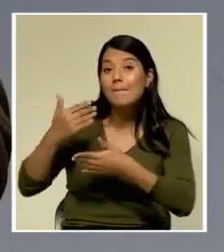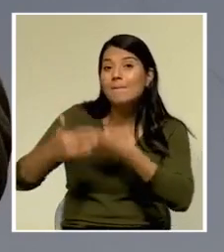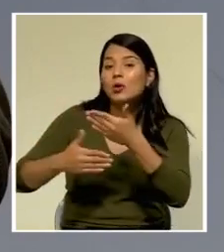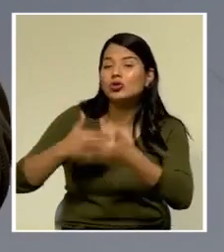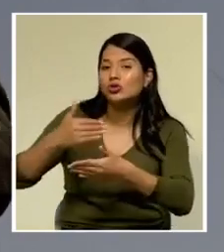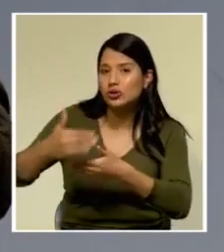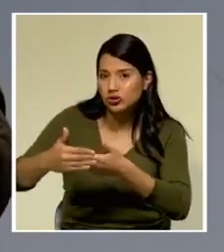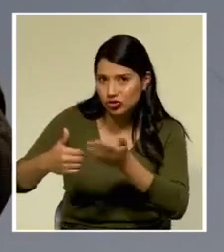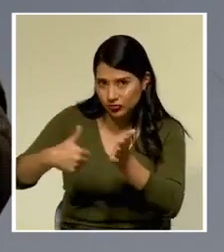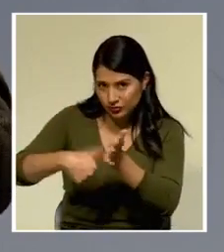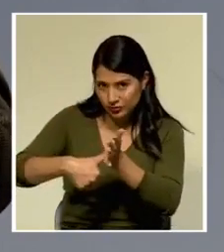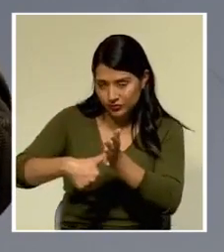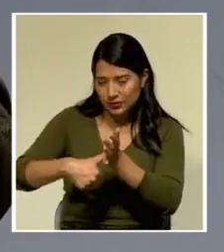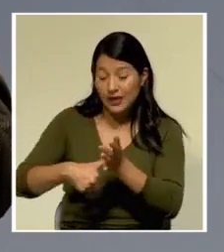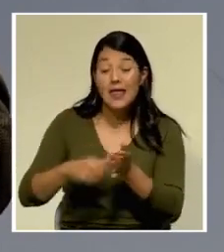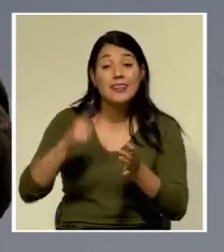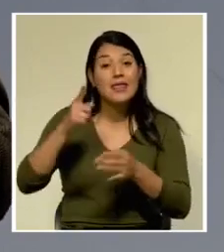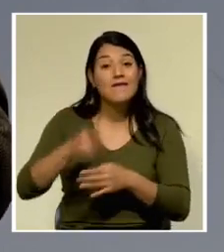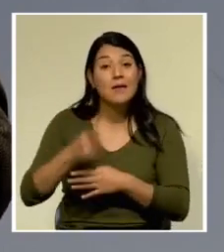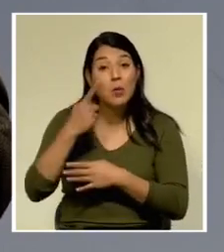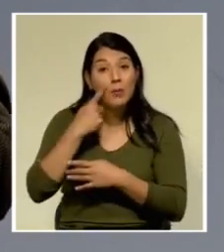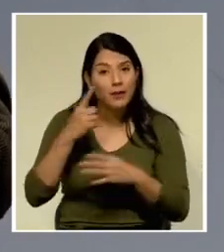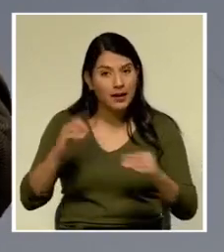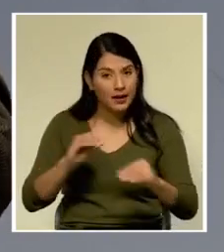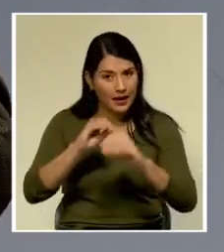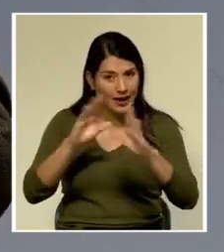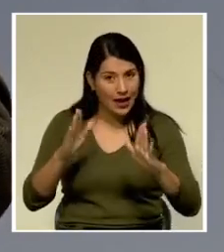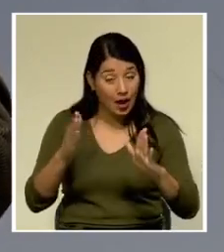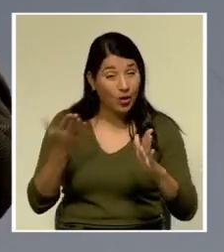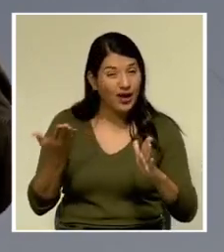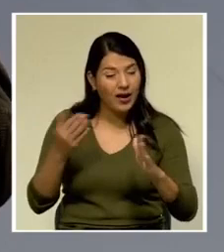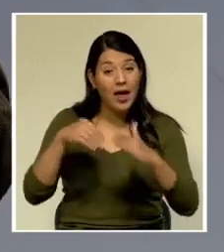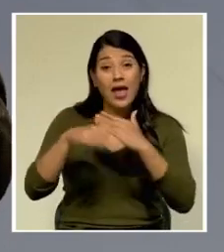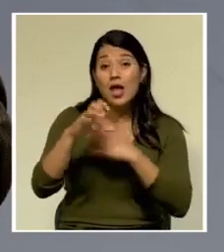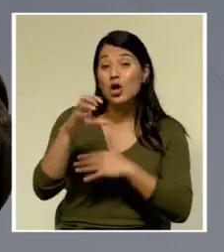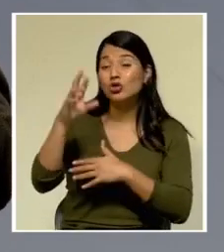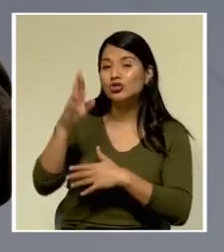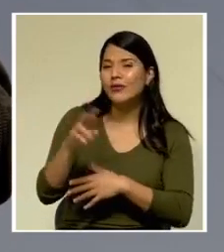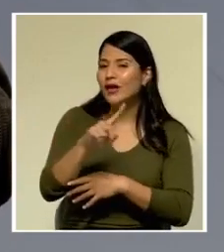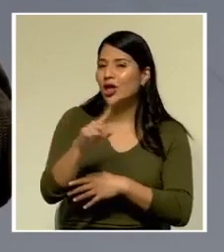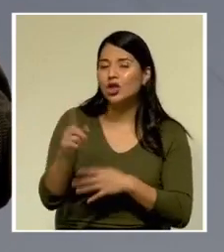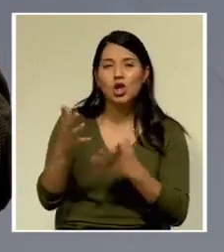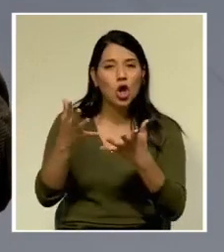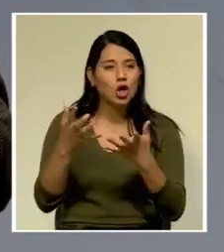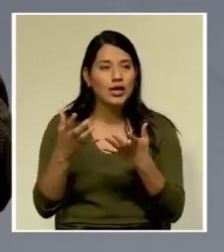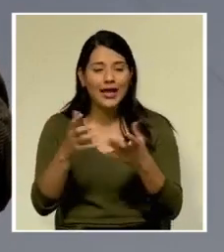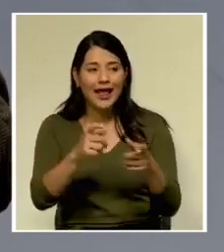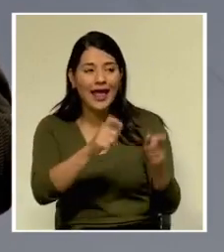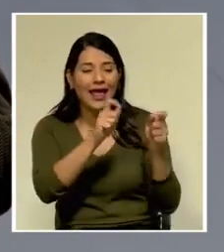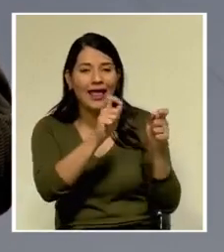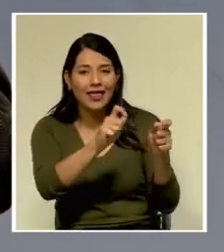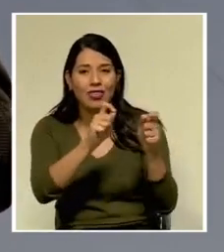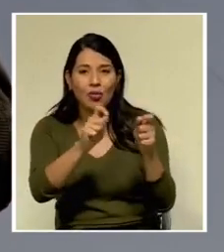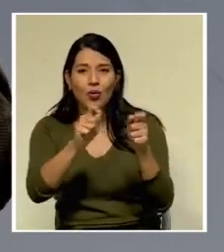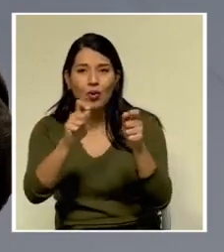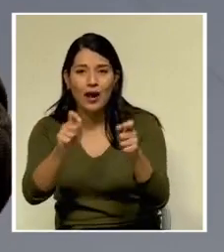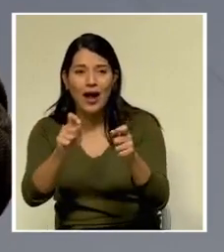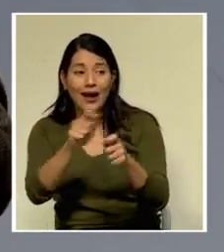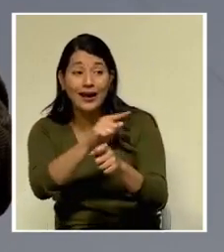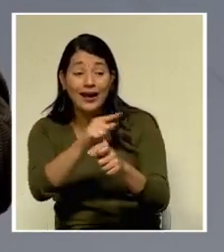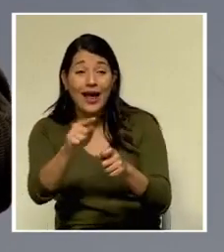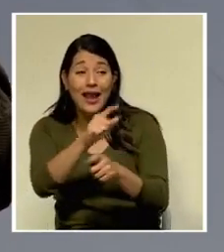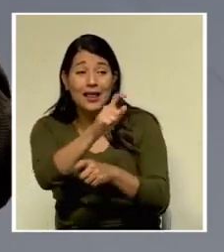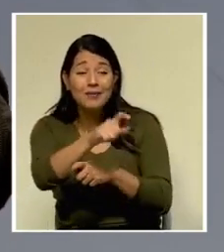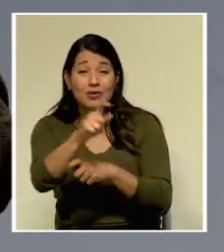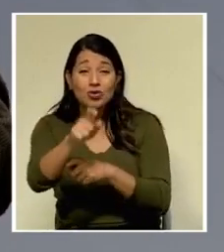también con absoluta claridad. En este país no se quiere educar a la persona ciudadana en el